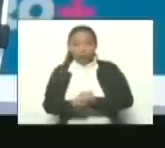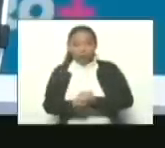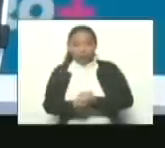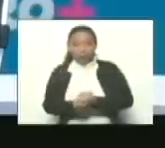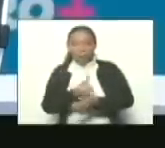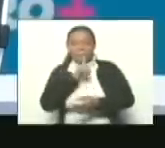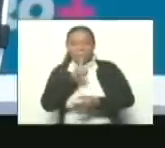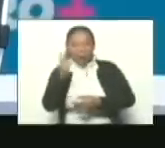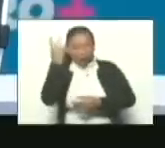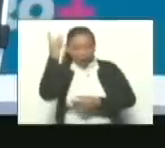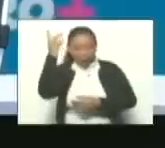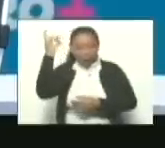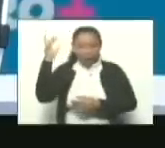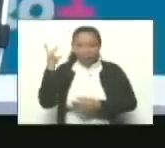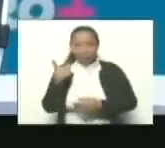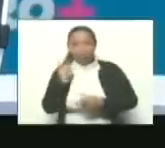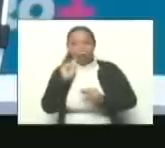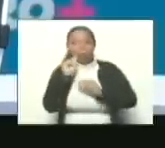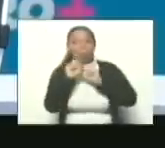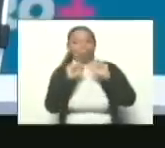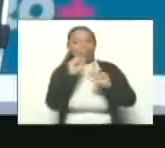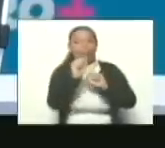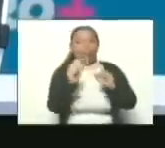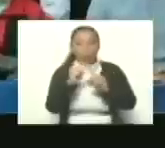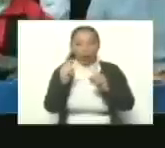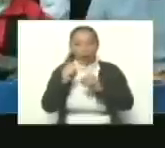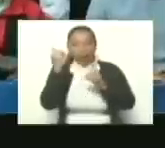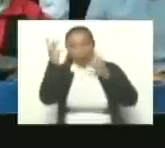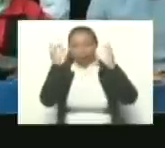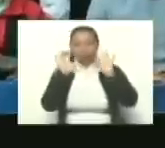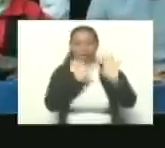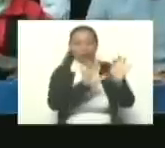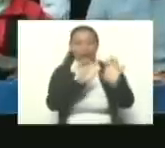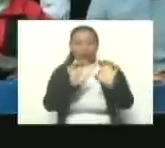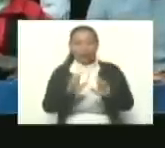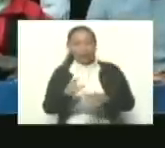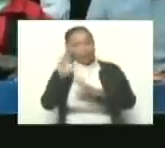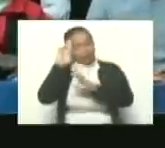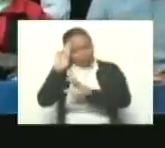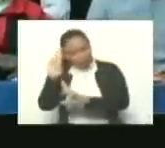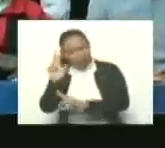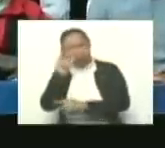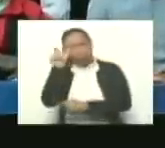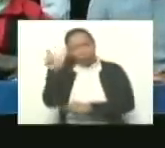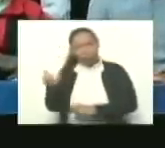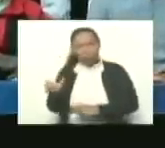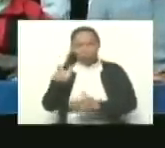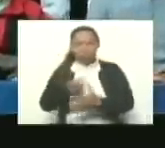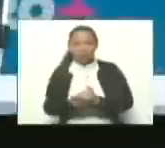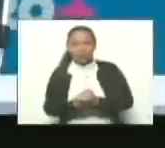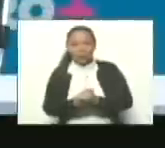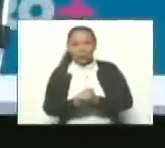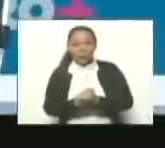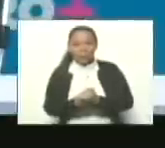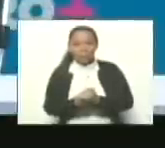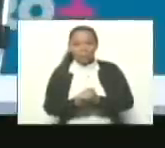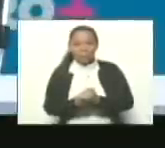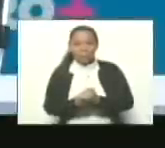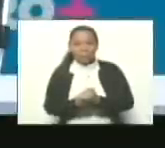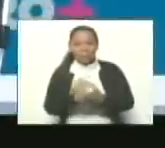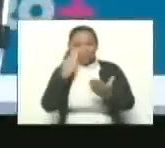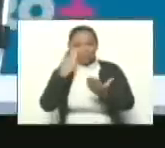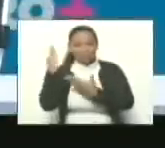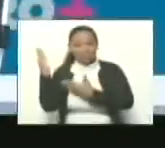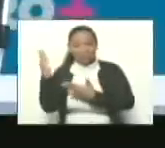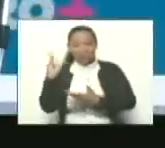malintencionada, ¿vale? Los comentarios que hacen de Escalona. ¿Ah? Respeten a Escalona, ¿vale? ¿Ah? ¿Ah? Entonces Escalona y que sí, él se montó